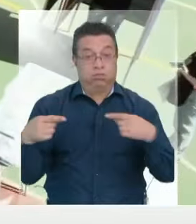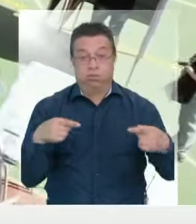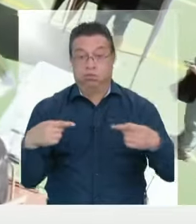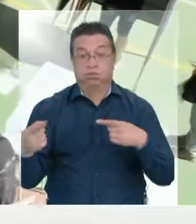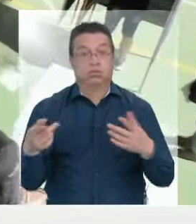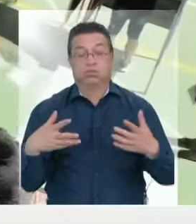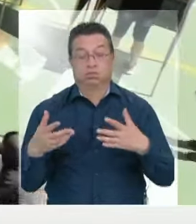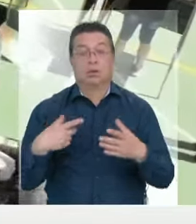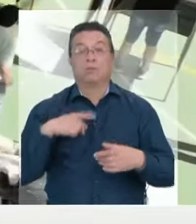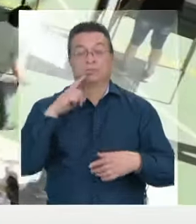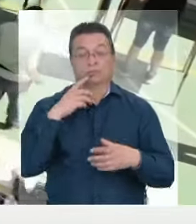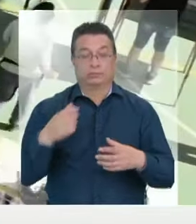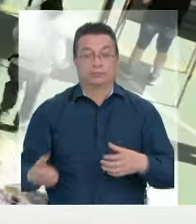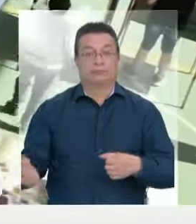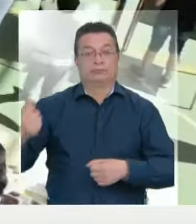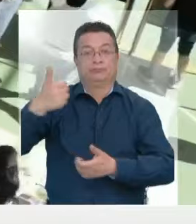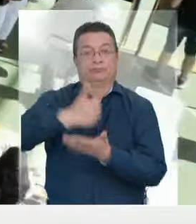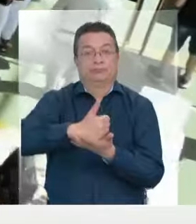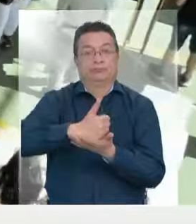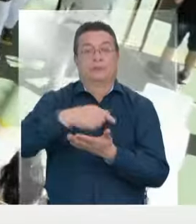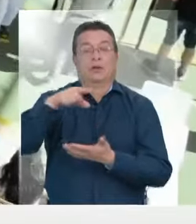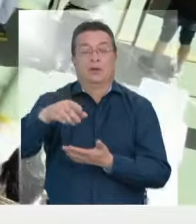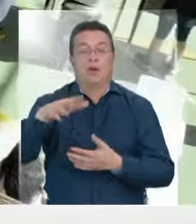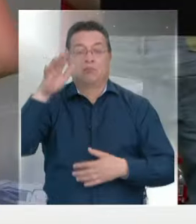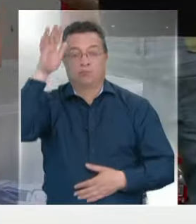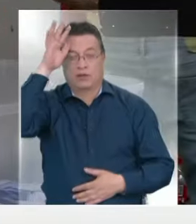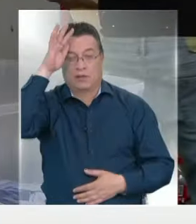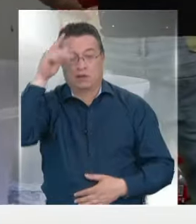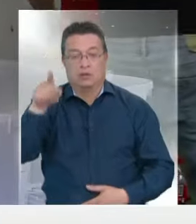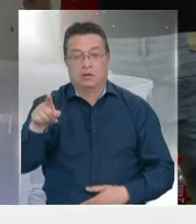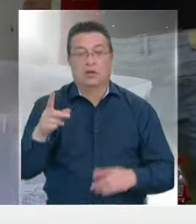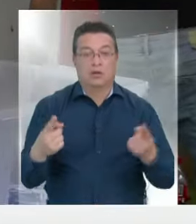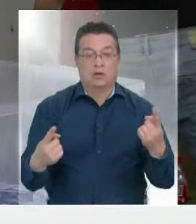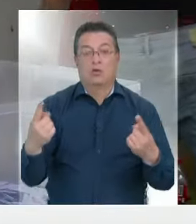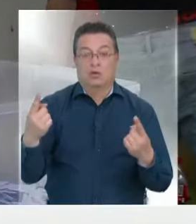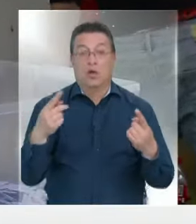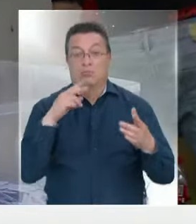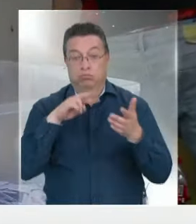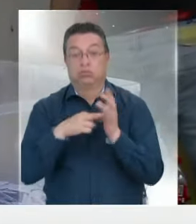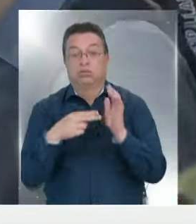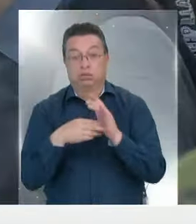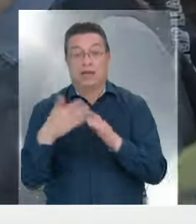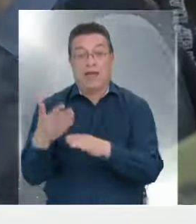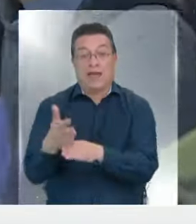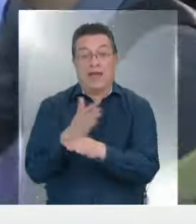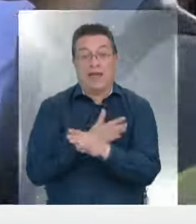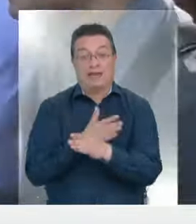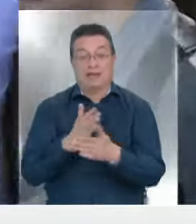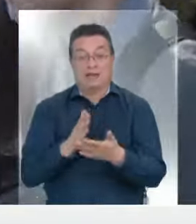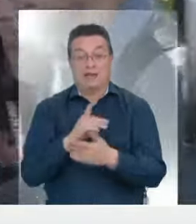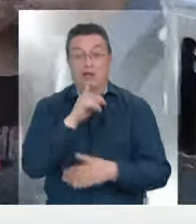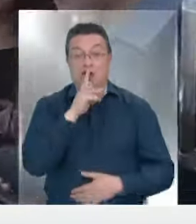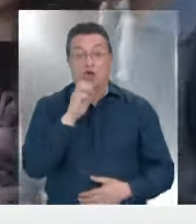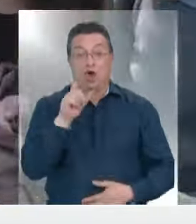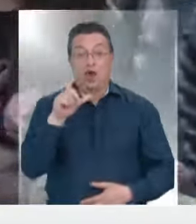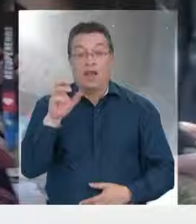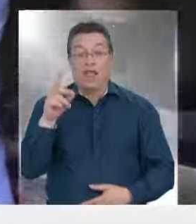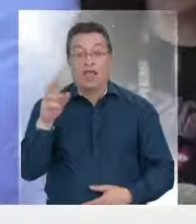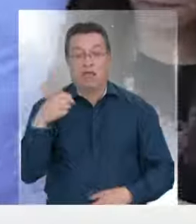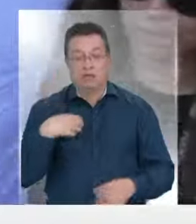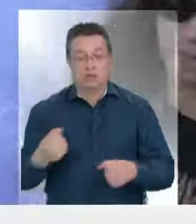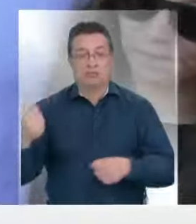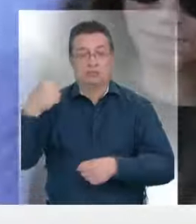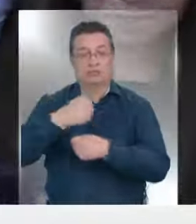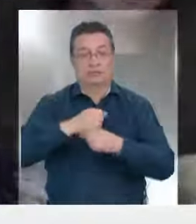carrera hacia el sillón municipal de la comuna de Puente Alto, una que no estuvo exenta de polémicas porque antes que Matías Toledo se posicionara para